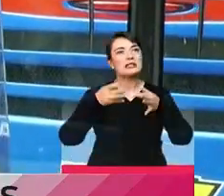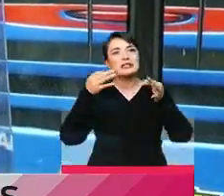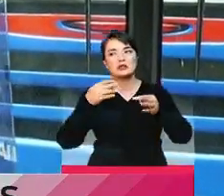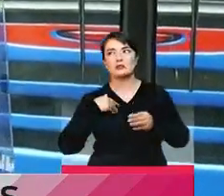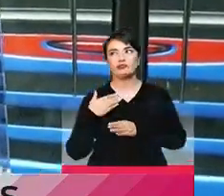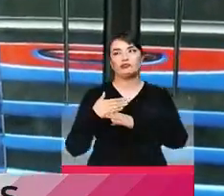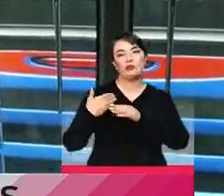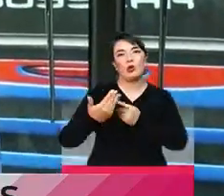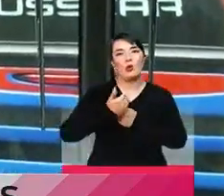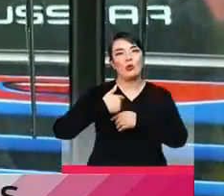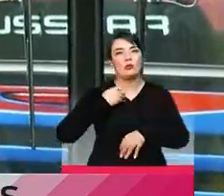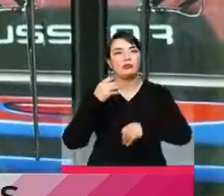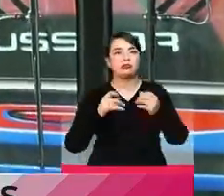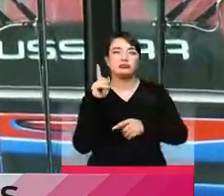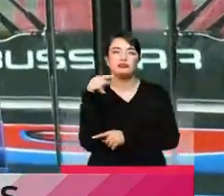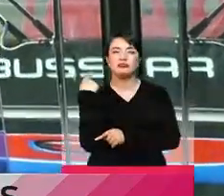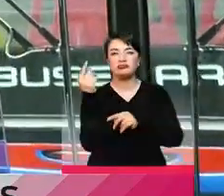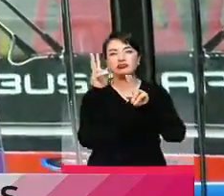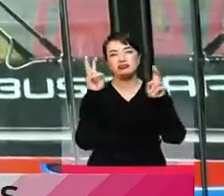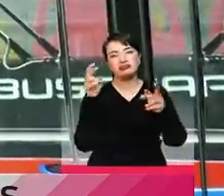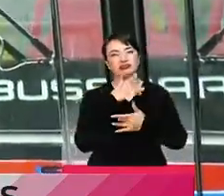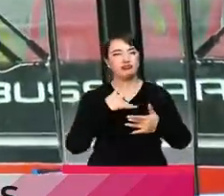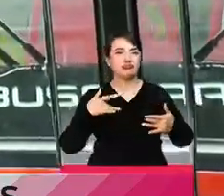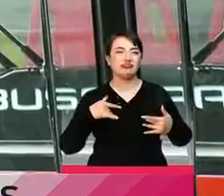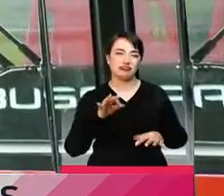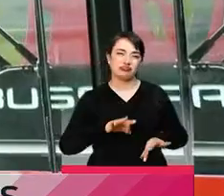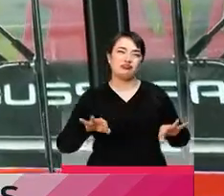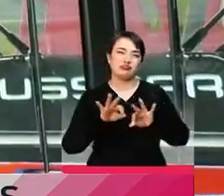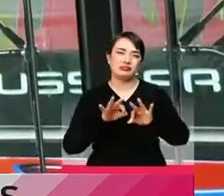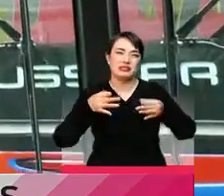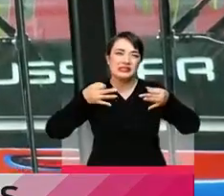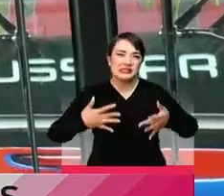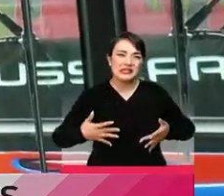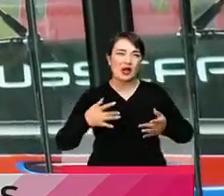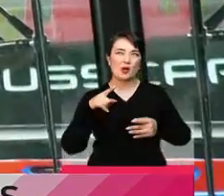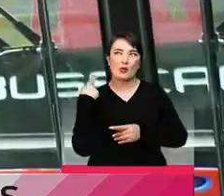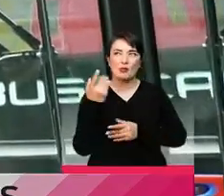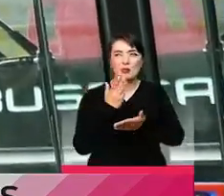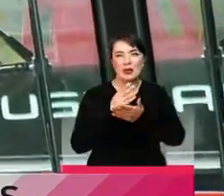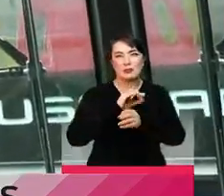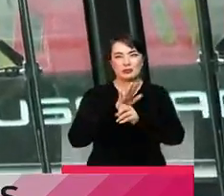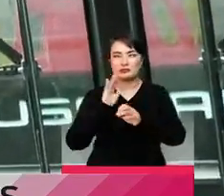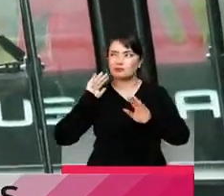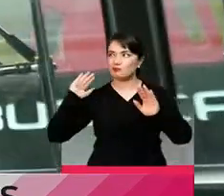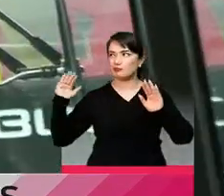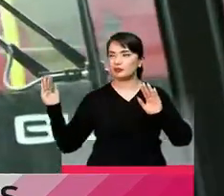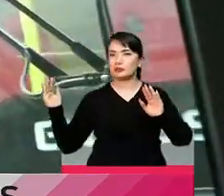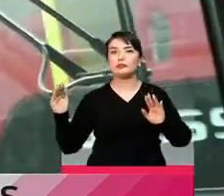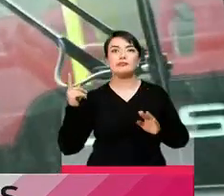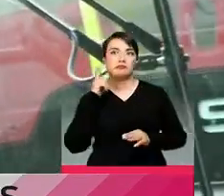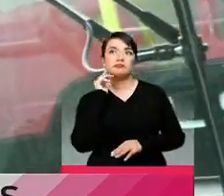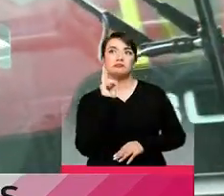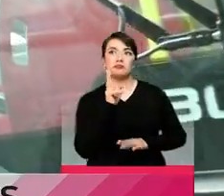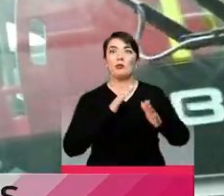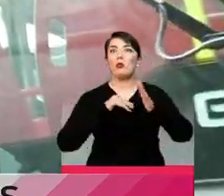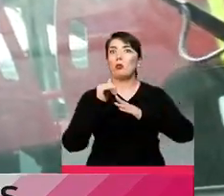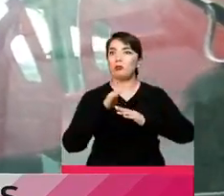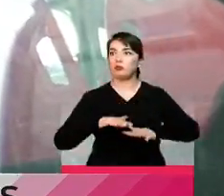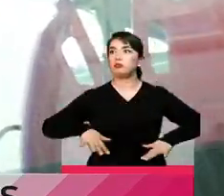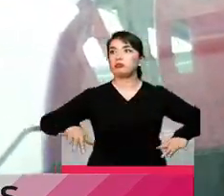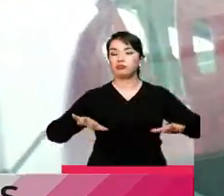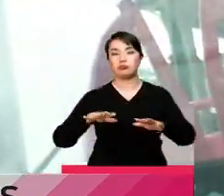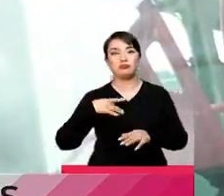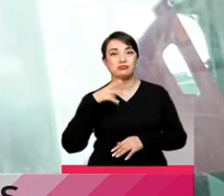todo este tema de bioseguridad en cuanto al COVID. Son bastante cómodos, como ustedes pueden ver, están mirando en este